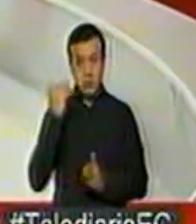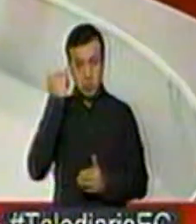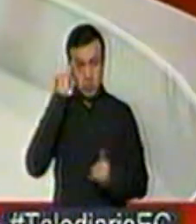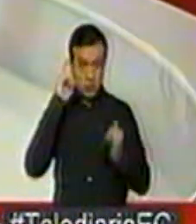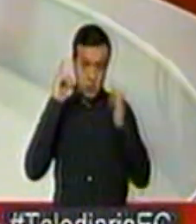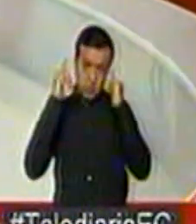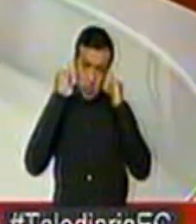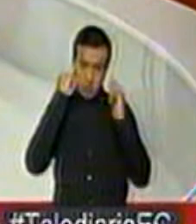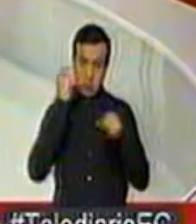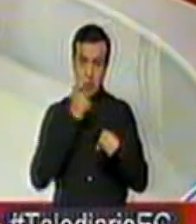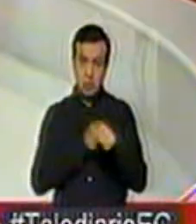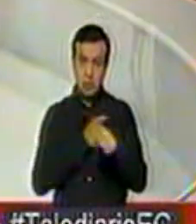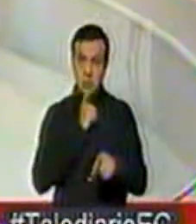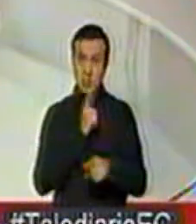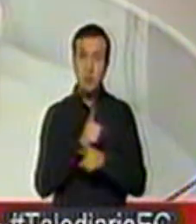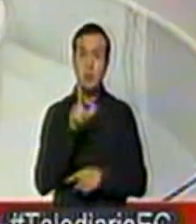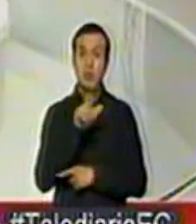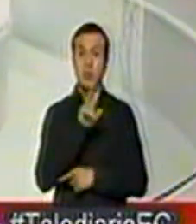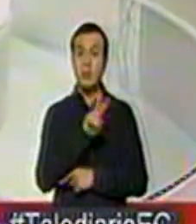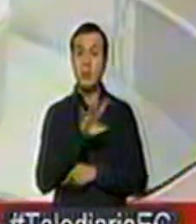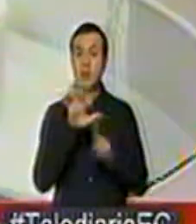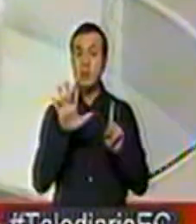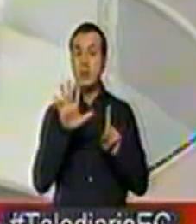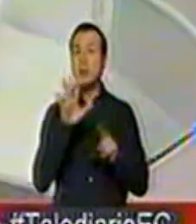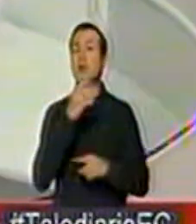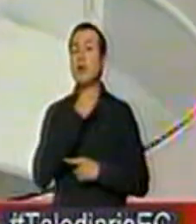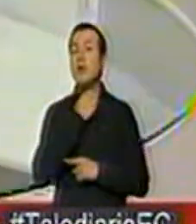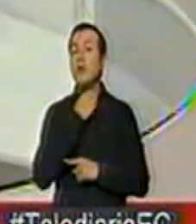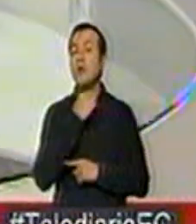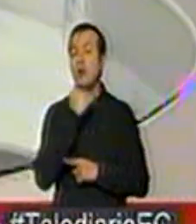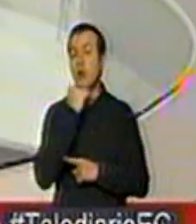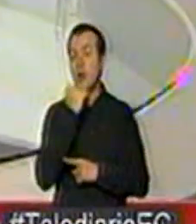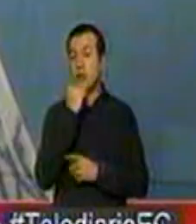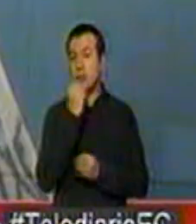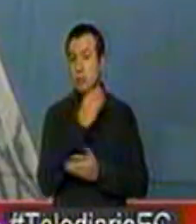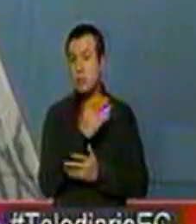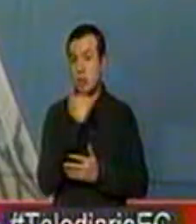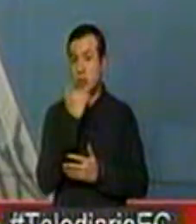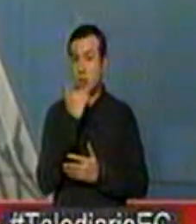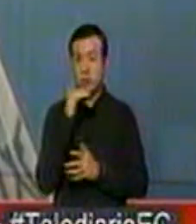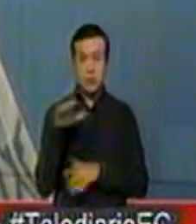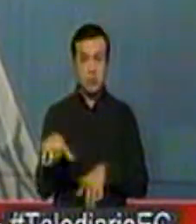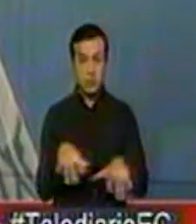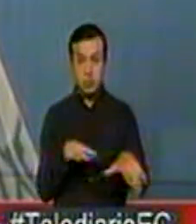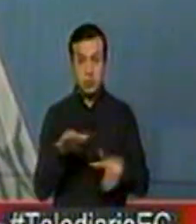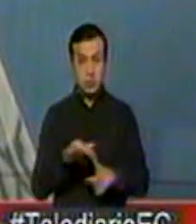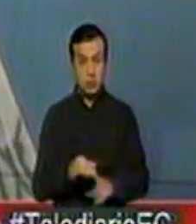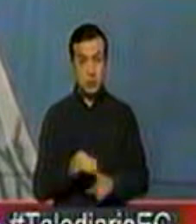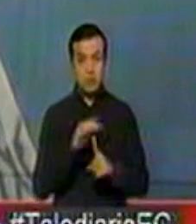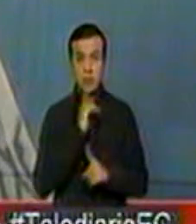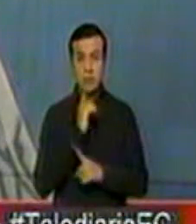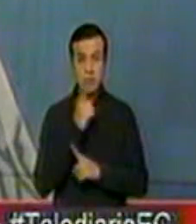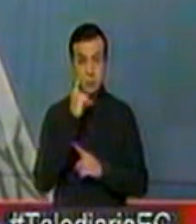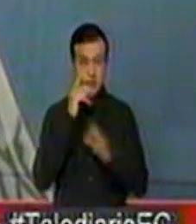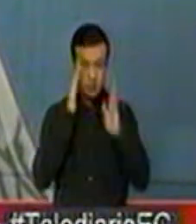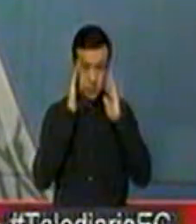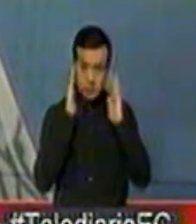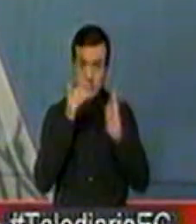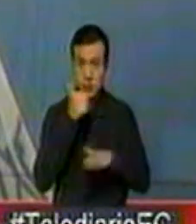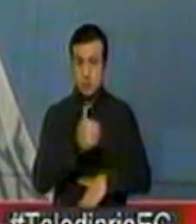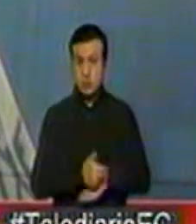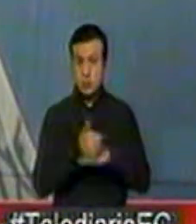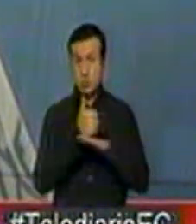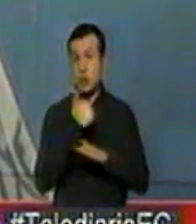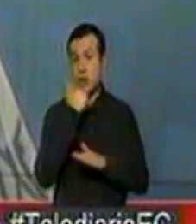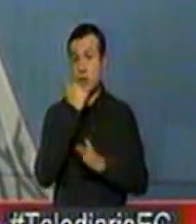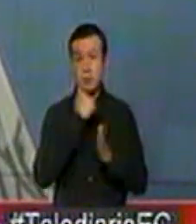acción puntual para el día lunes 26 de agosto? ¿Que se va a realizar alguna coordinación especial o atención especial con autoridades de